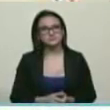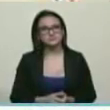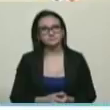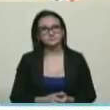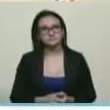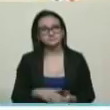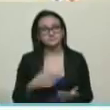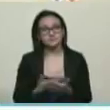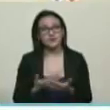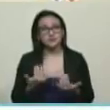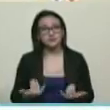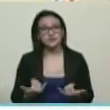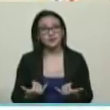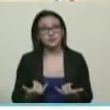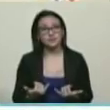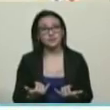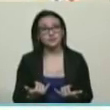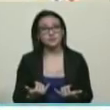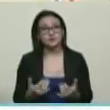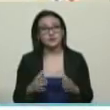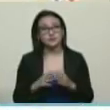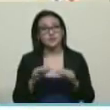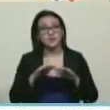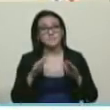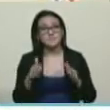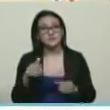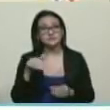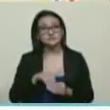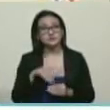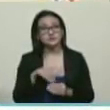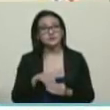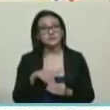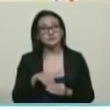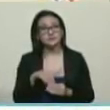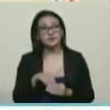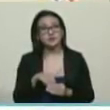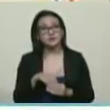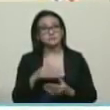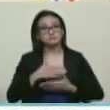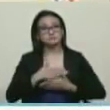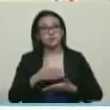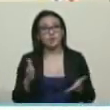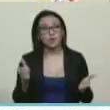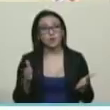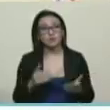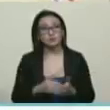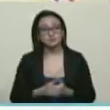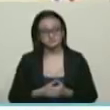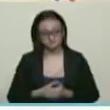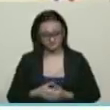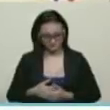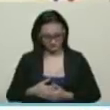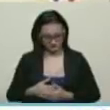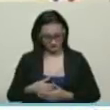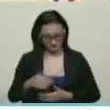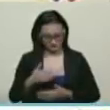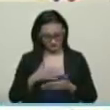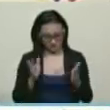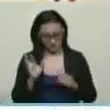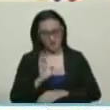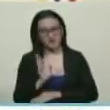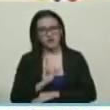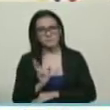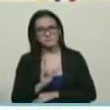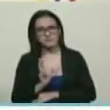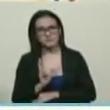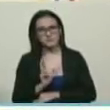Para este momento, por supuesto, ya todas las mesas electorales están abiertas, tenemos una apertura muy rápida,